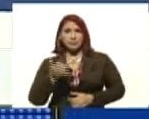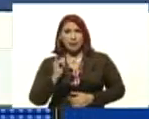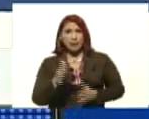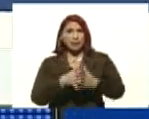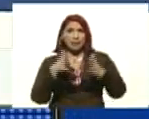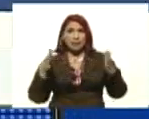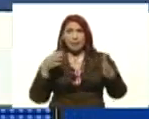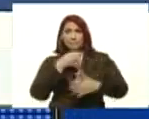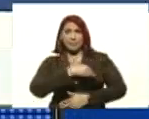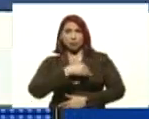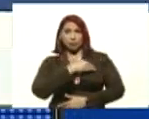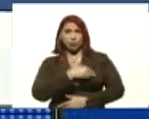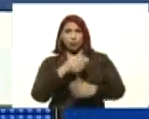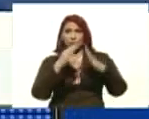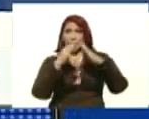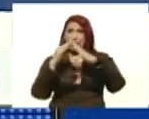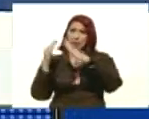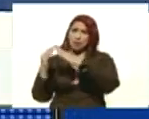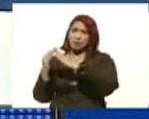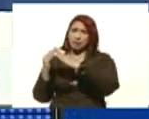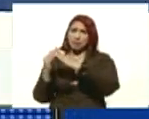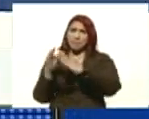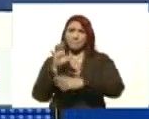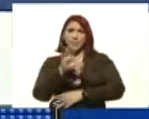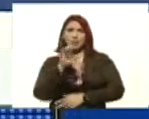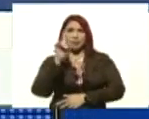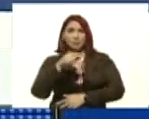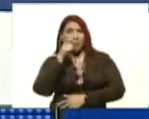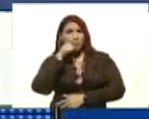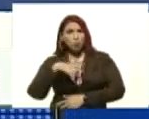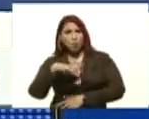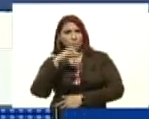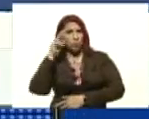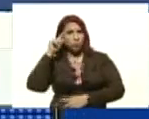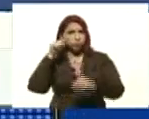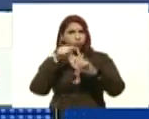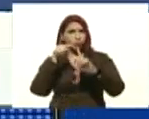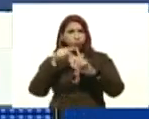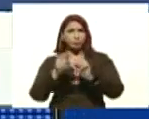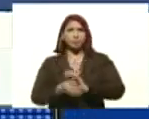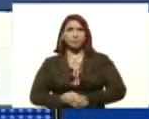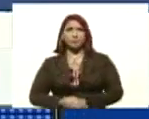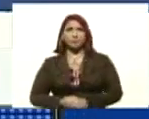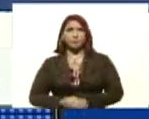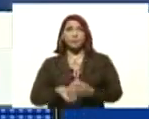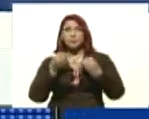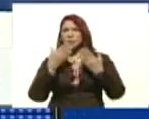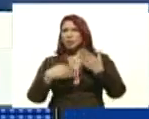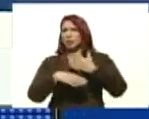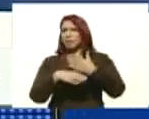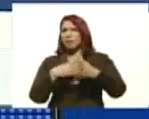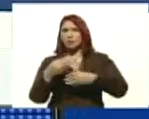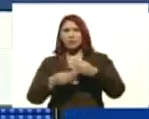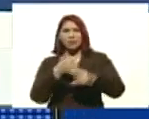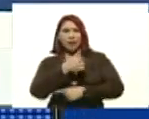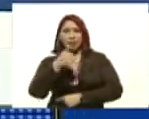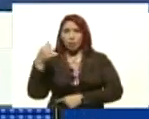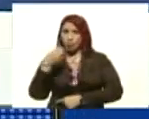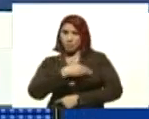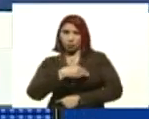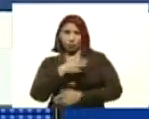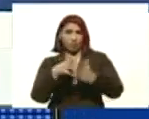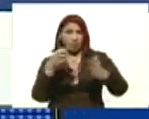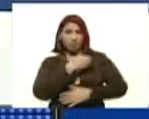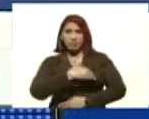misión hogares de la patria, más de 6 millones de hogares. Ahí está el público objetivo. Bueno, ¿qué va a hacer cada una de las misiones, grandes